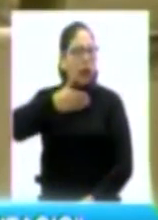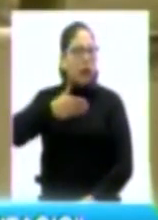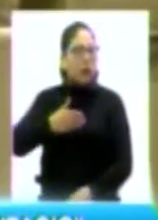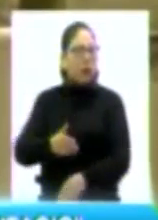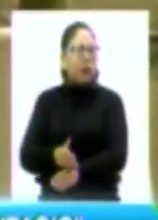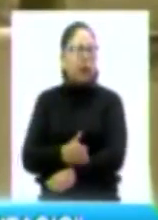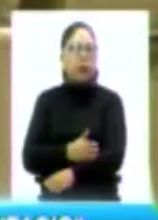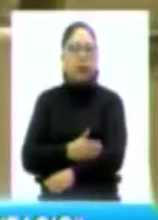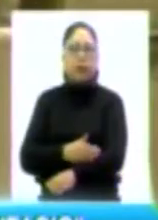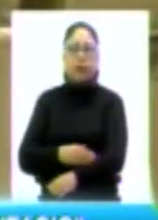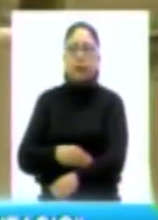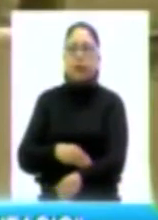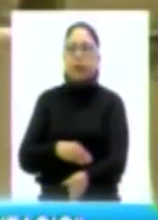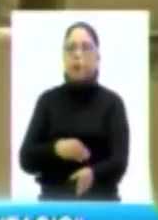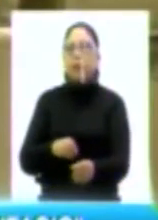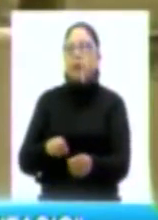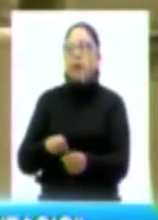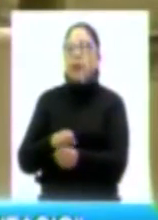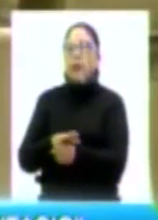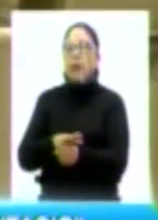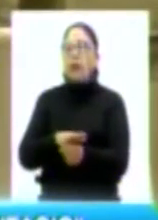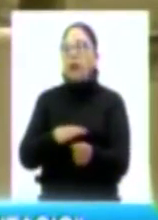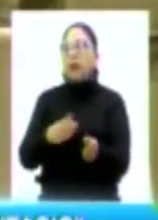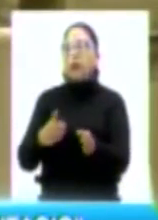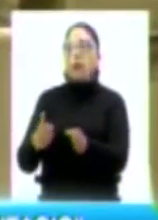el contagio y la presencia del coronavirus en